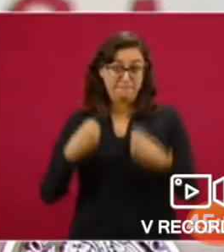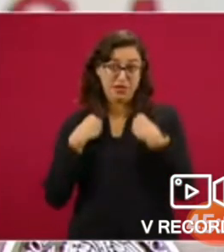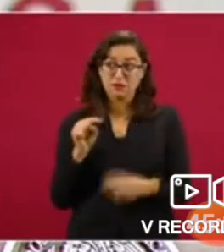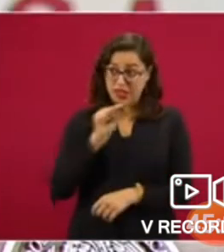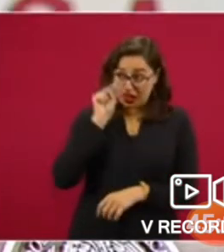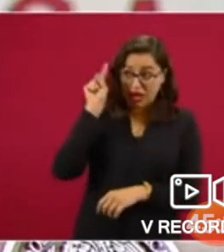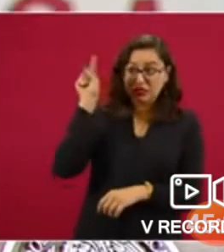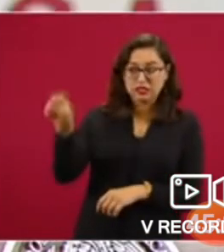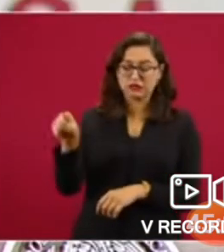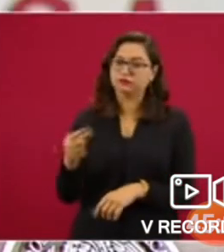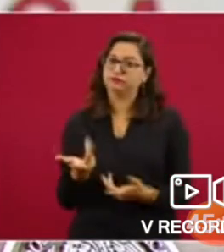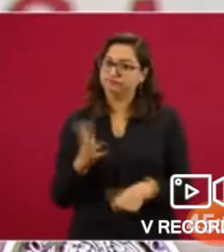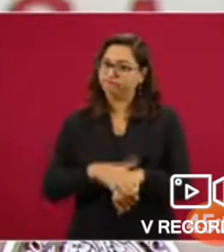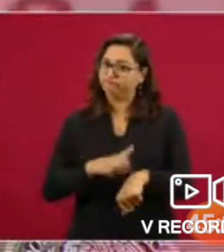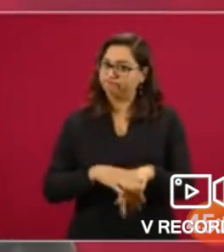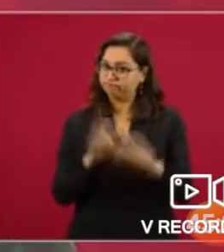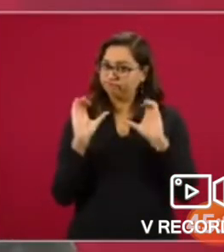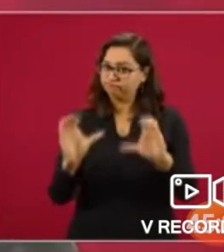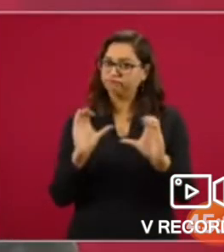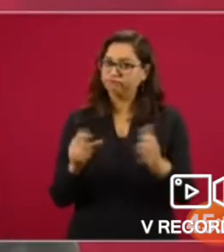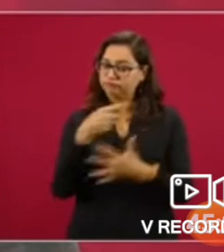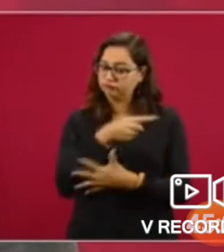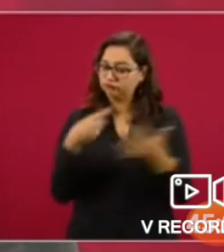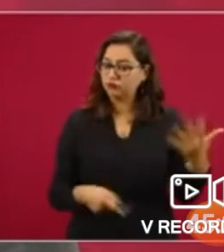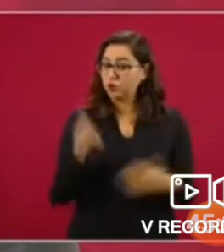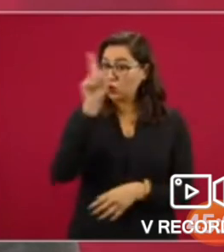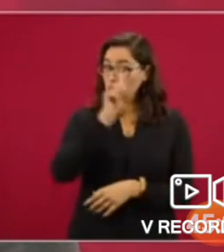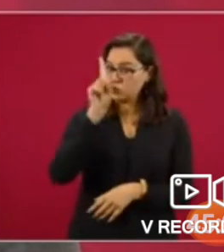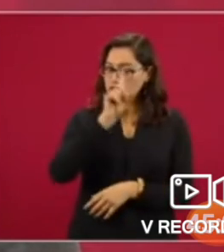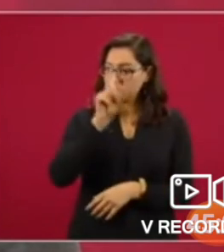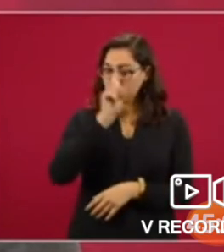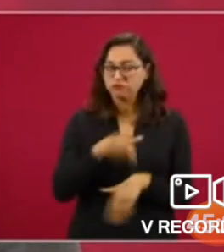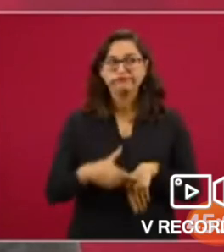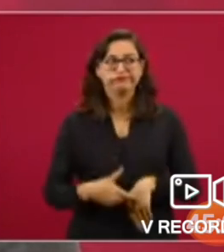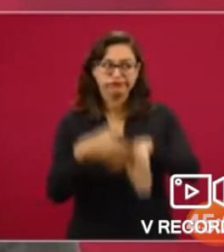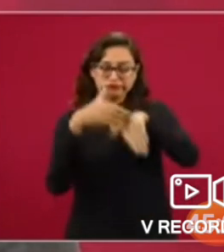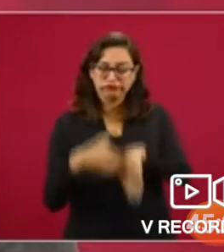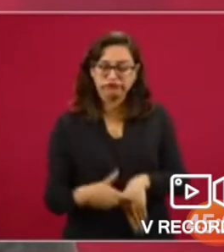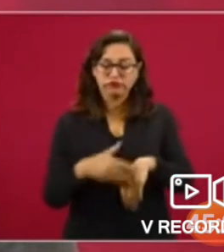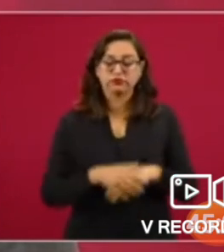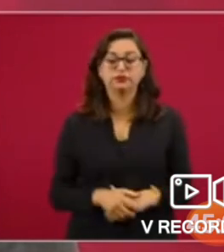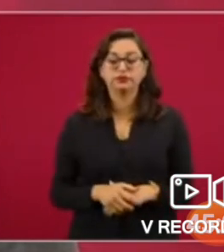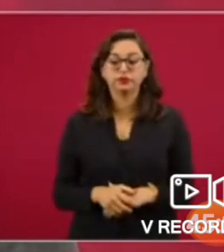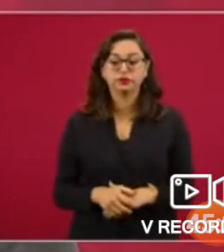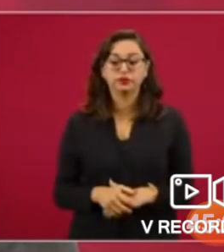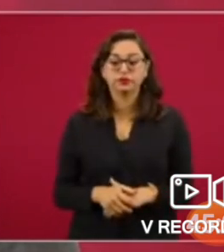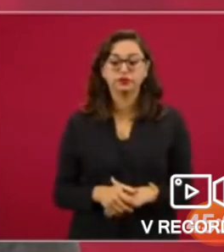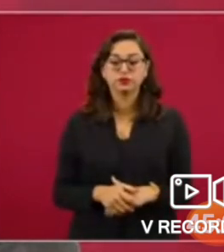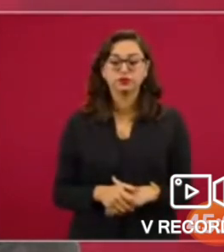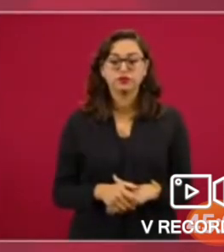pues atienda las recomendaciones. En las partes bajas hay